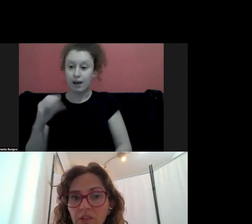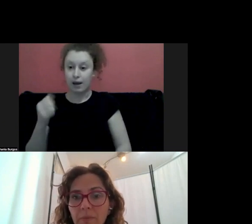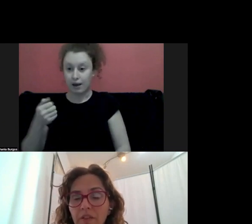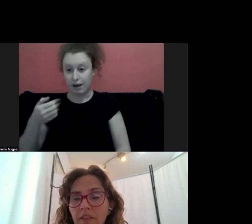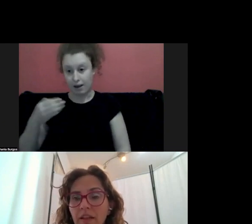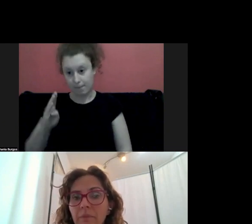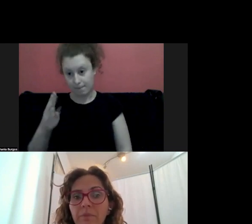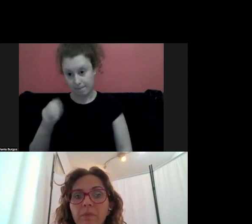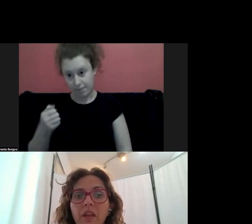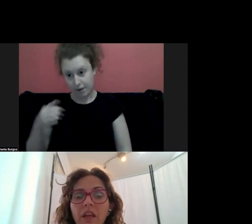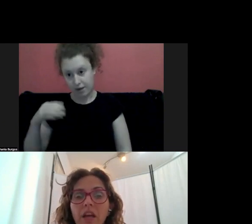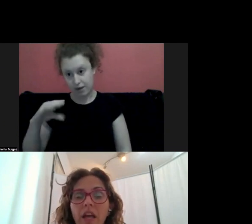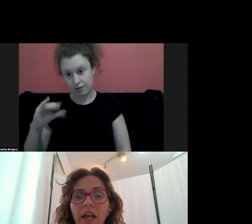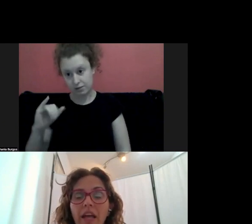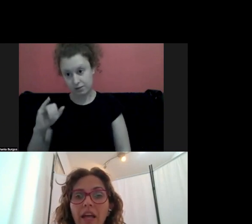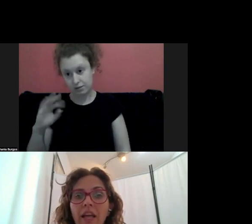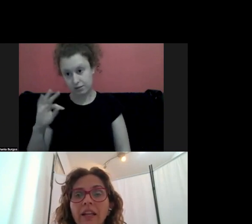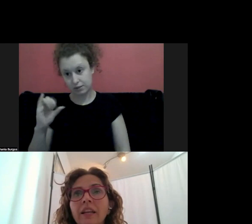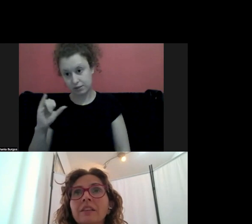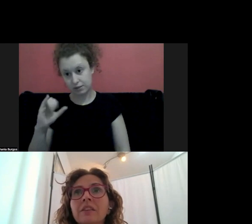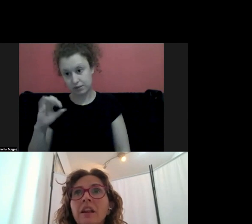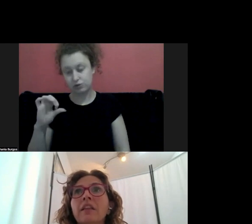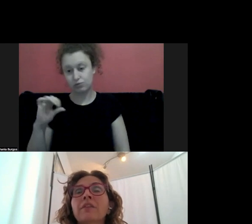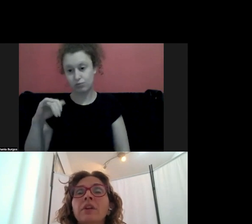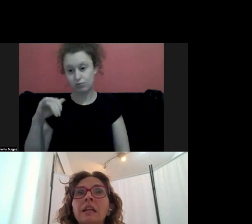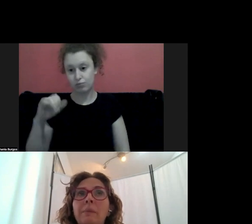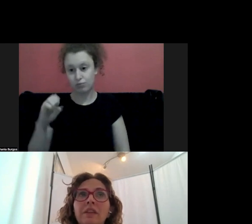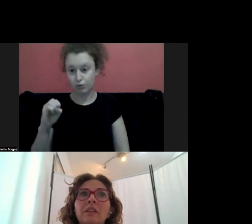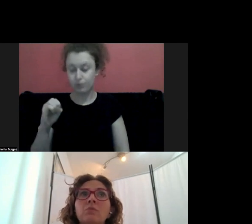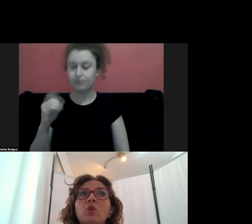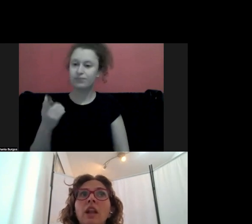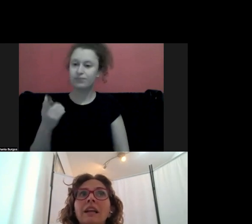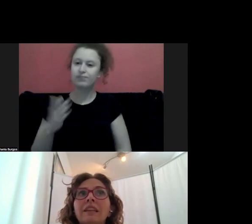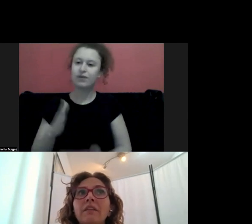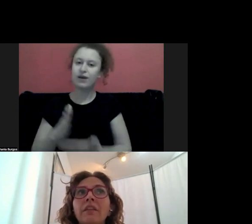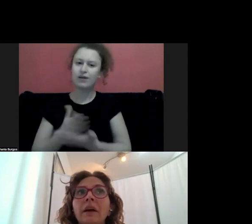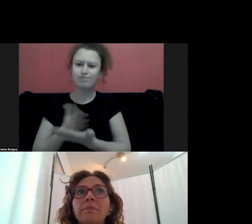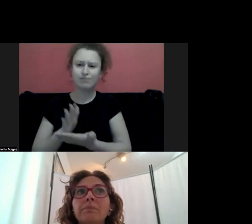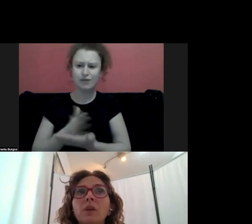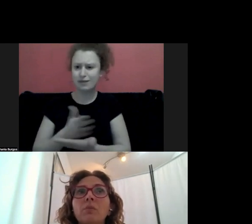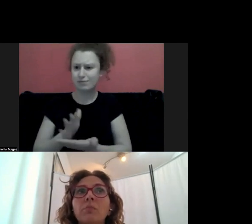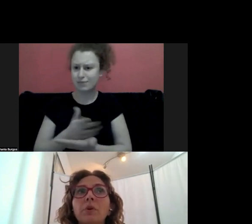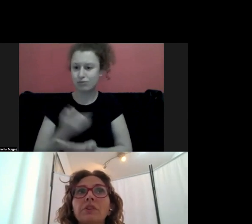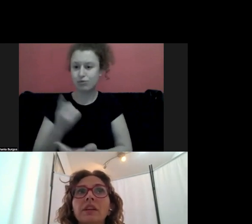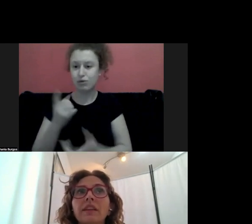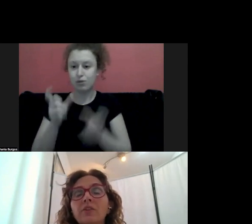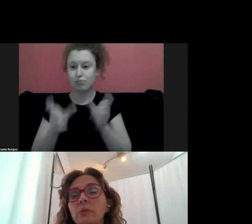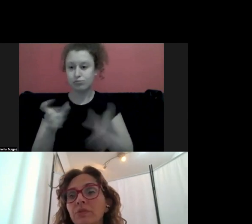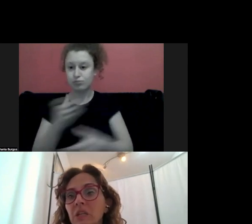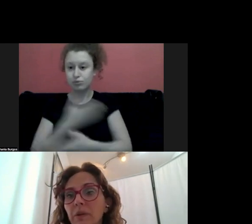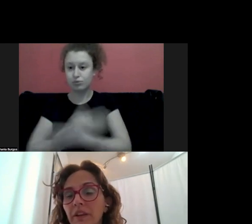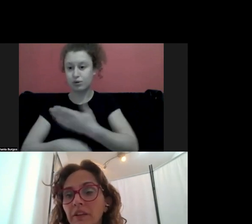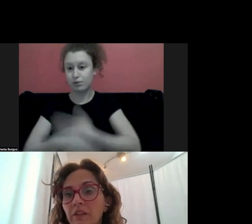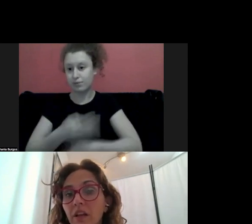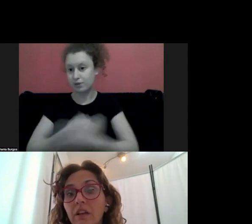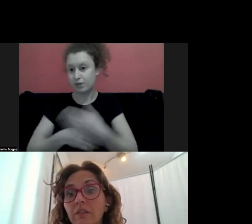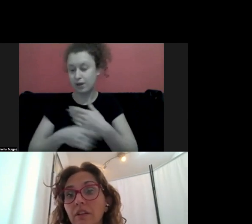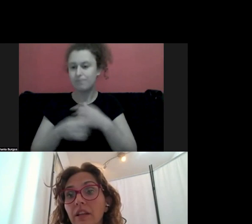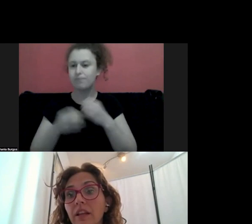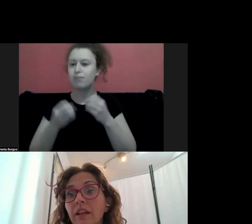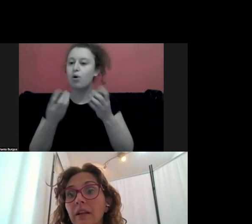de su discapacidad. ¿En qué se relaciona el capacitismo con la lactancia? Pues en el hecho muchas